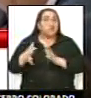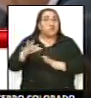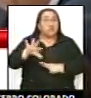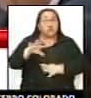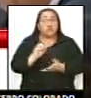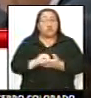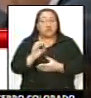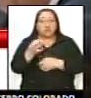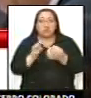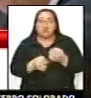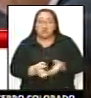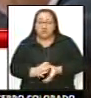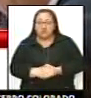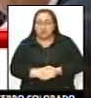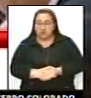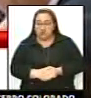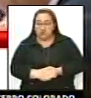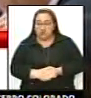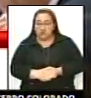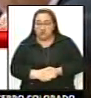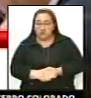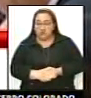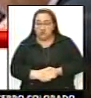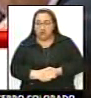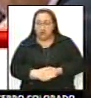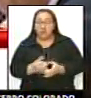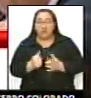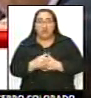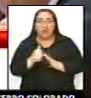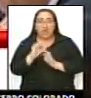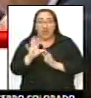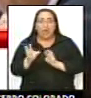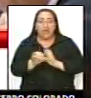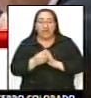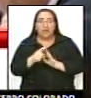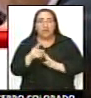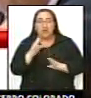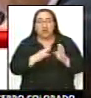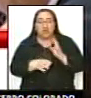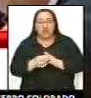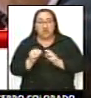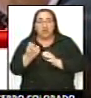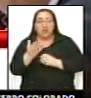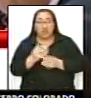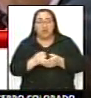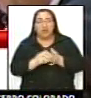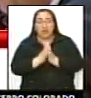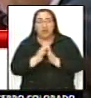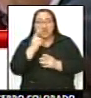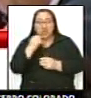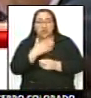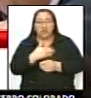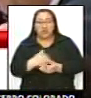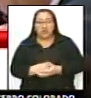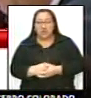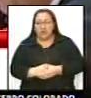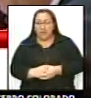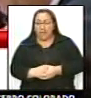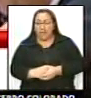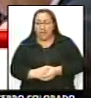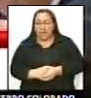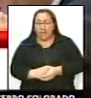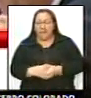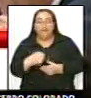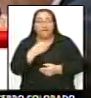el precio mediante adendas y arbitrajes. Esta sí es una preocupación, solicitarle por su intermedio, señor presidente, al